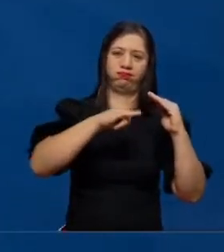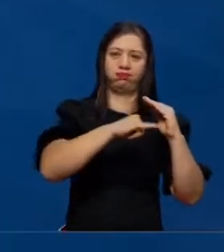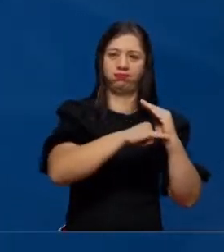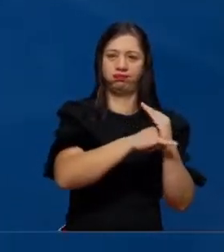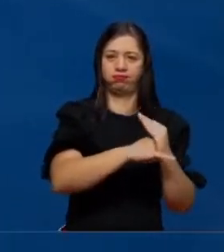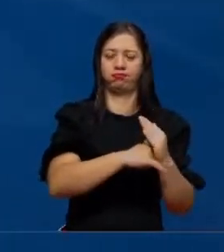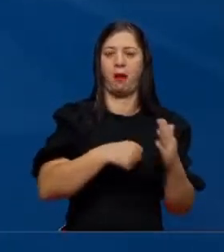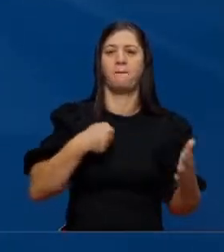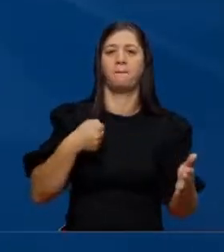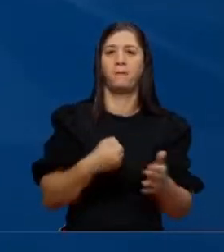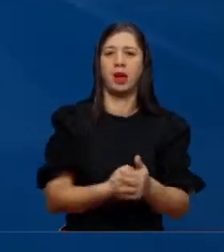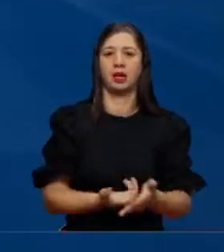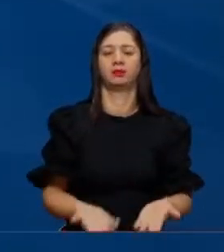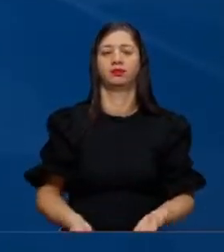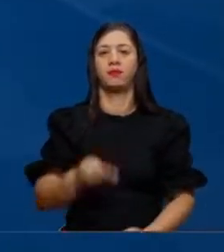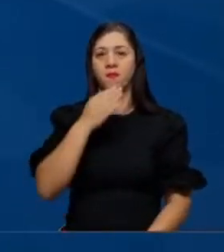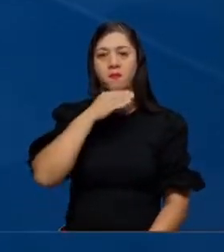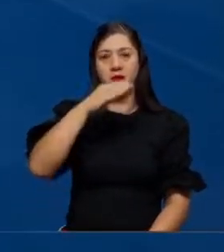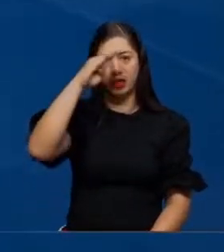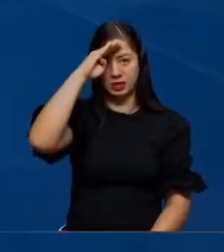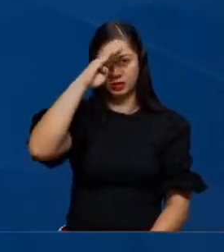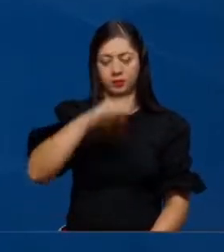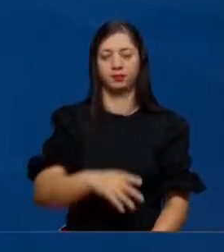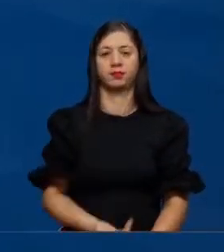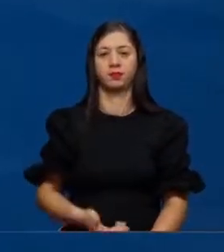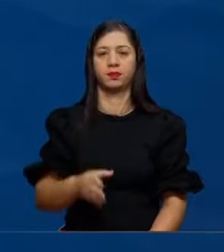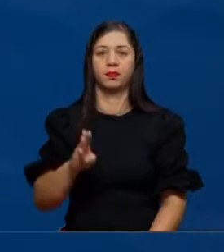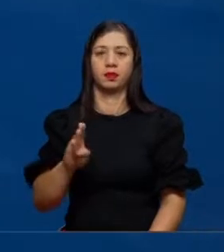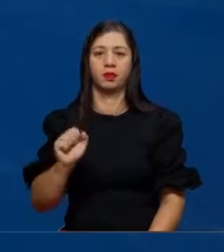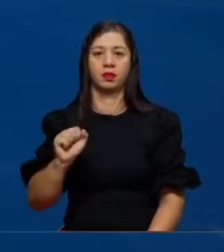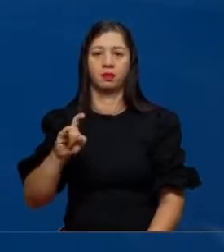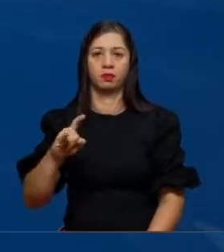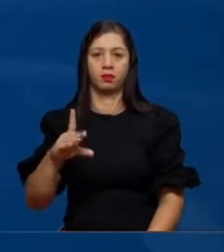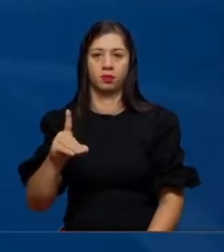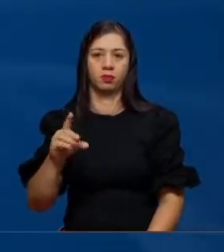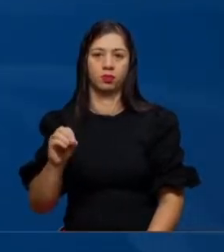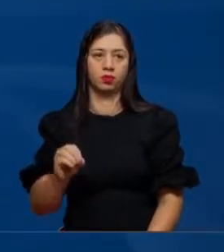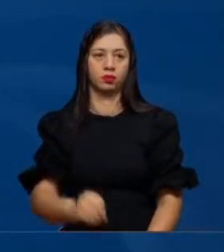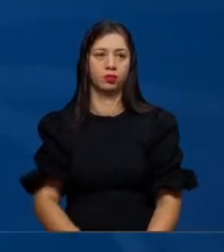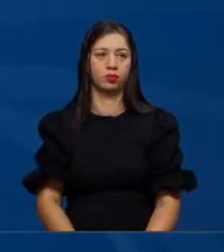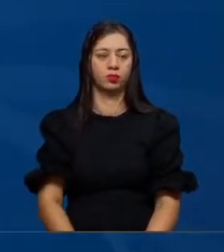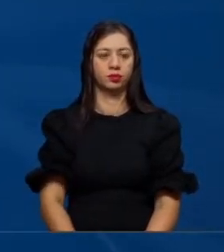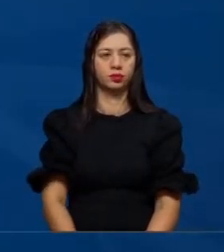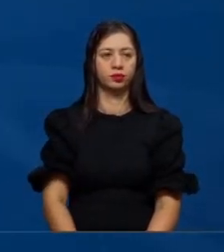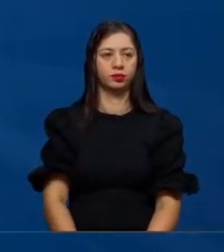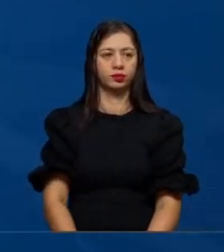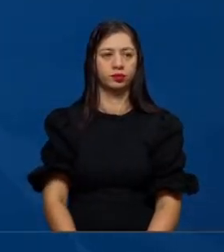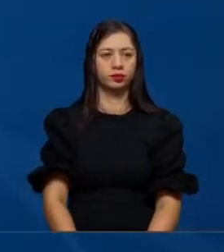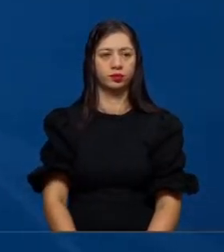de la ciudad de Medellín hacia el municipio de Bajo Baudó, Pizarro.